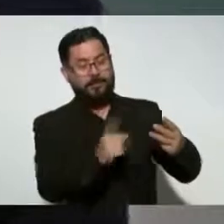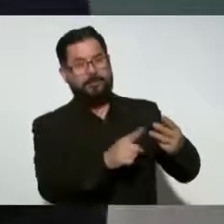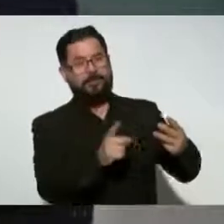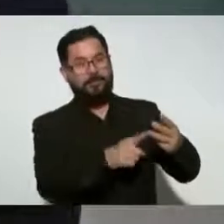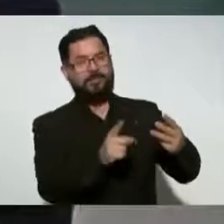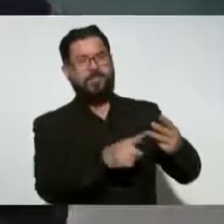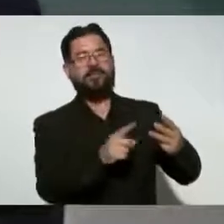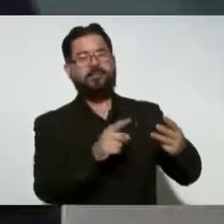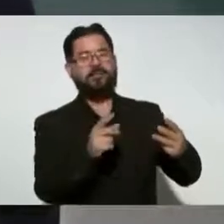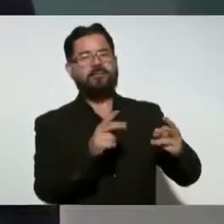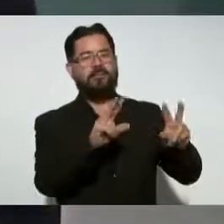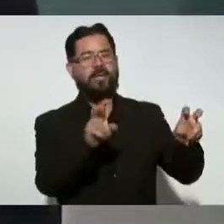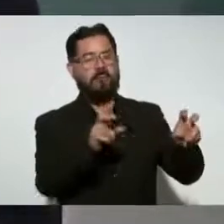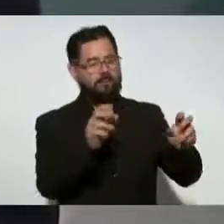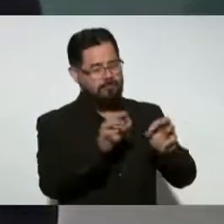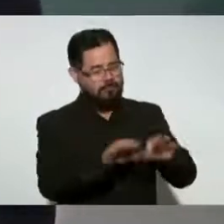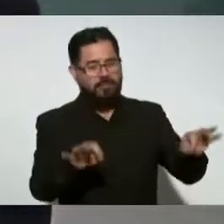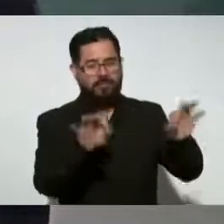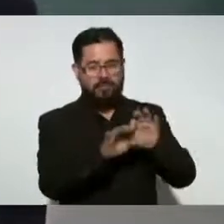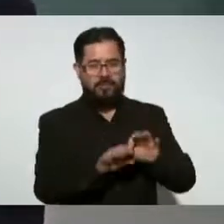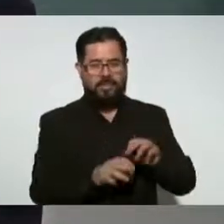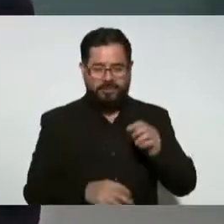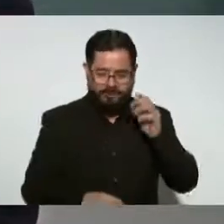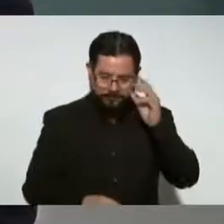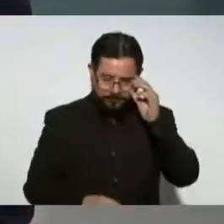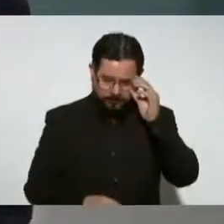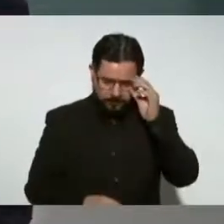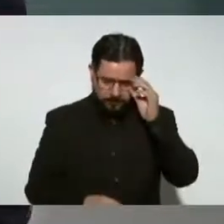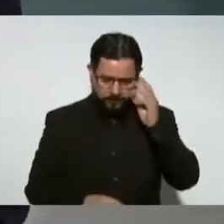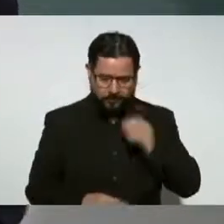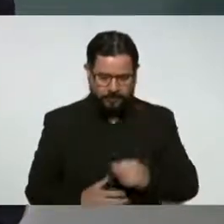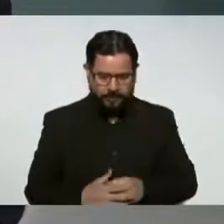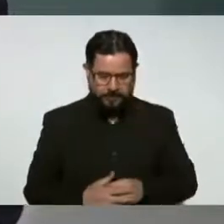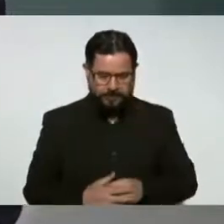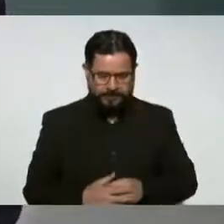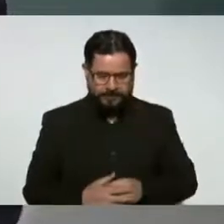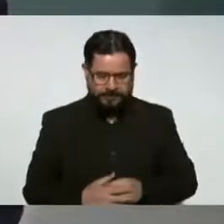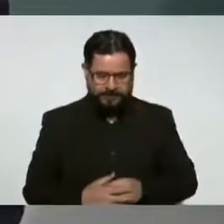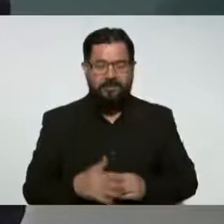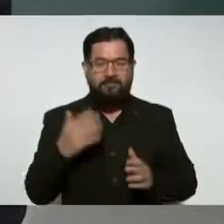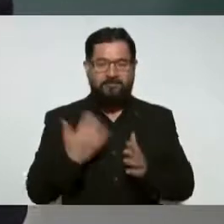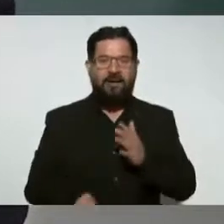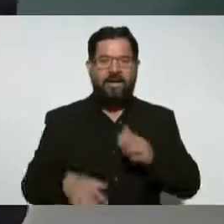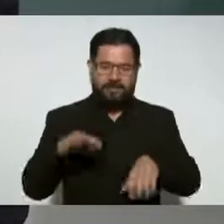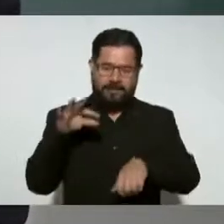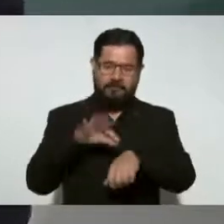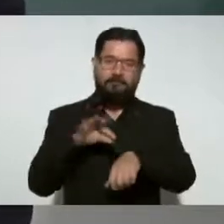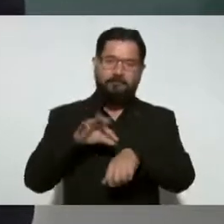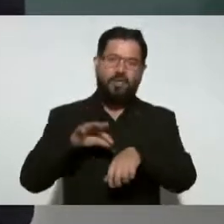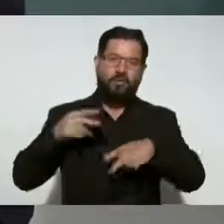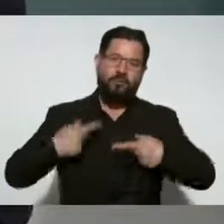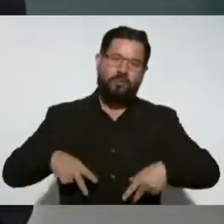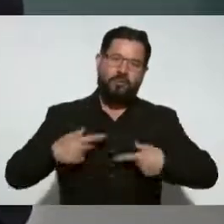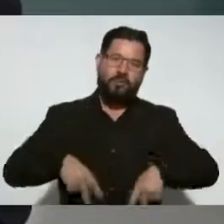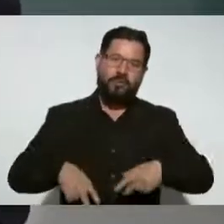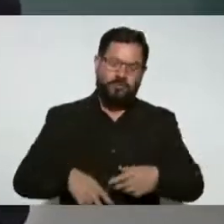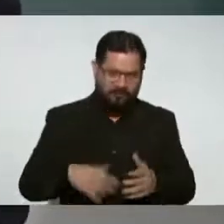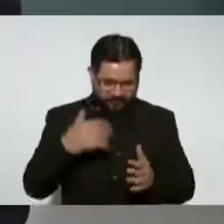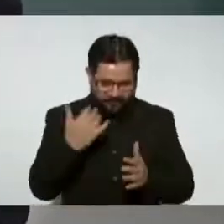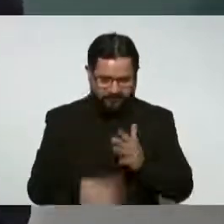muy importante es que contemos con los médicos y con los